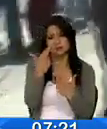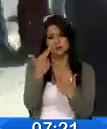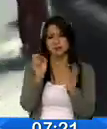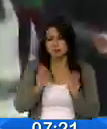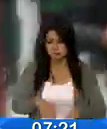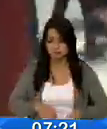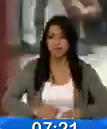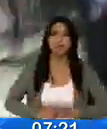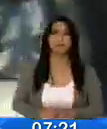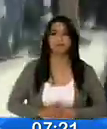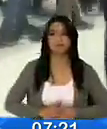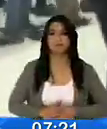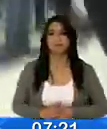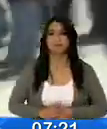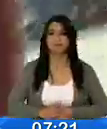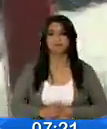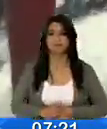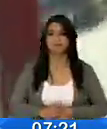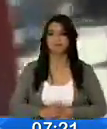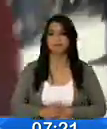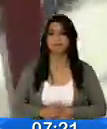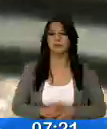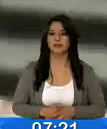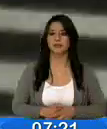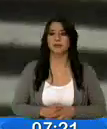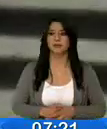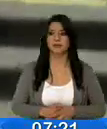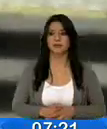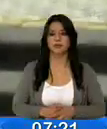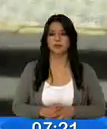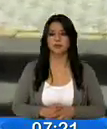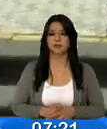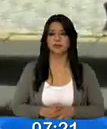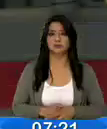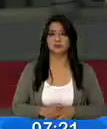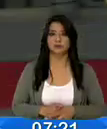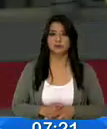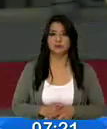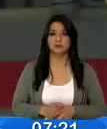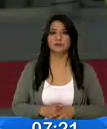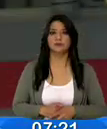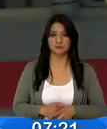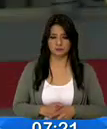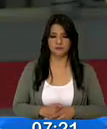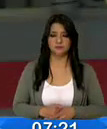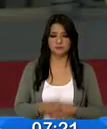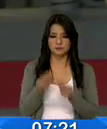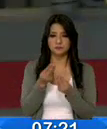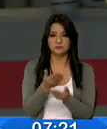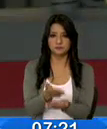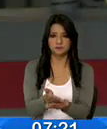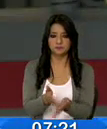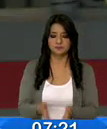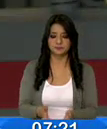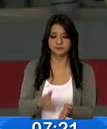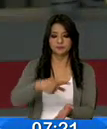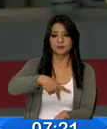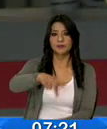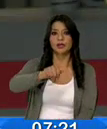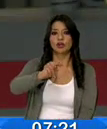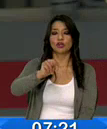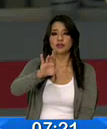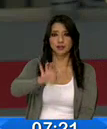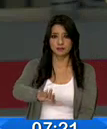Con imágenes de José Cedeño desde Tulcán, informa Miriam Enríquez. Vamos a contarles que la Panamericana Norte, que une a